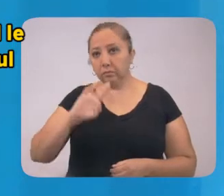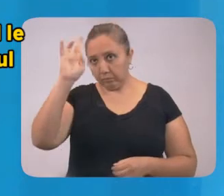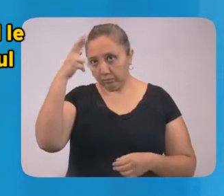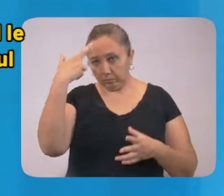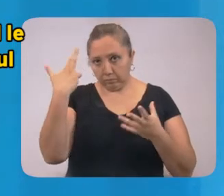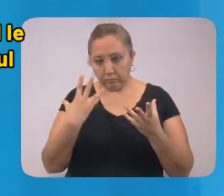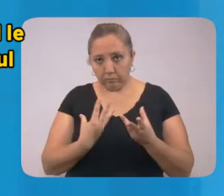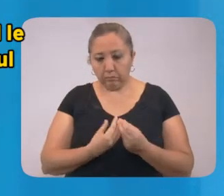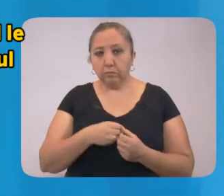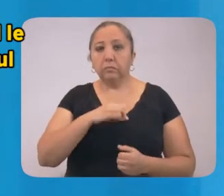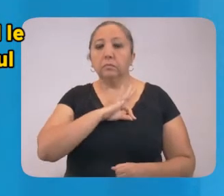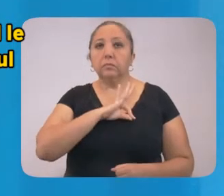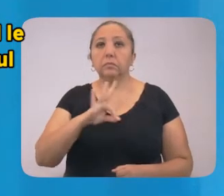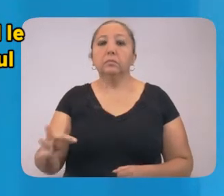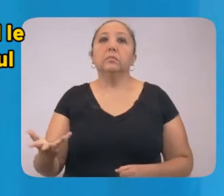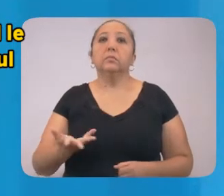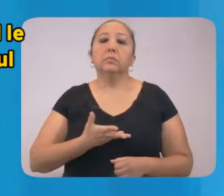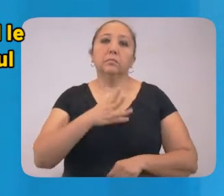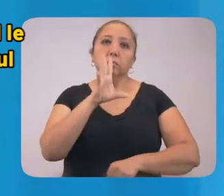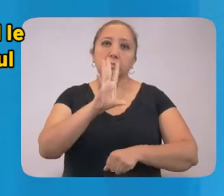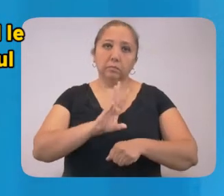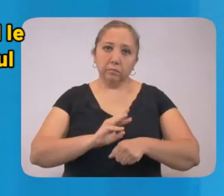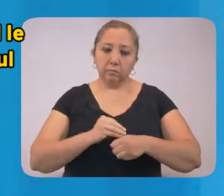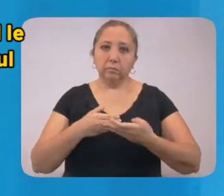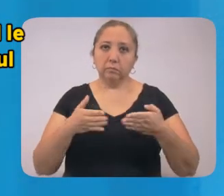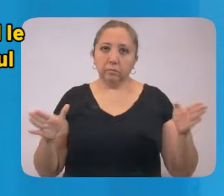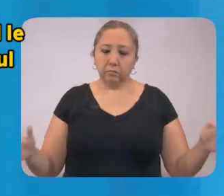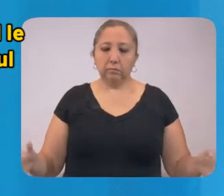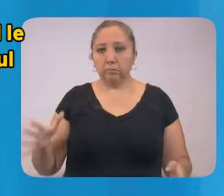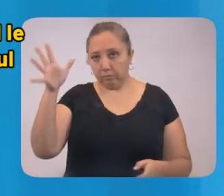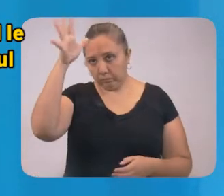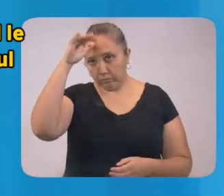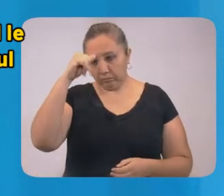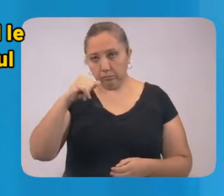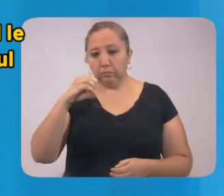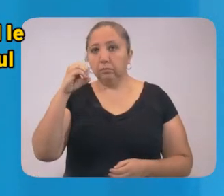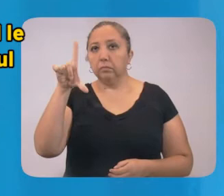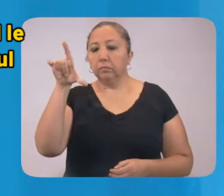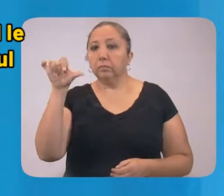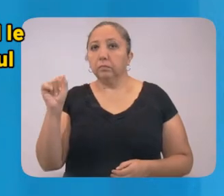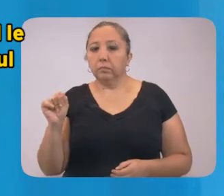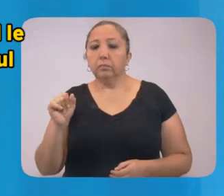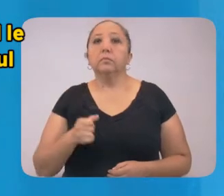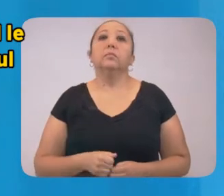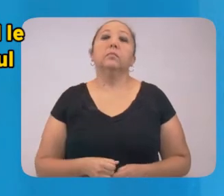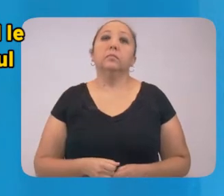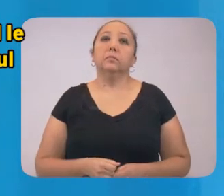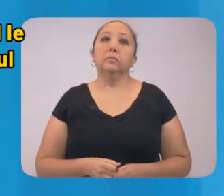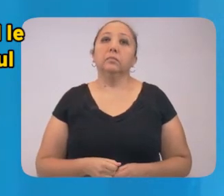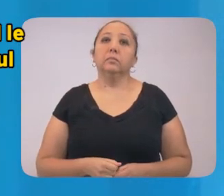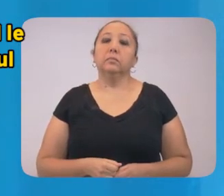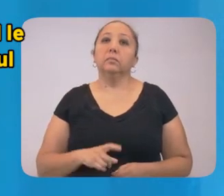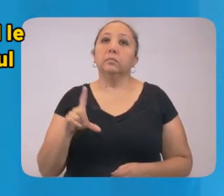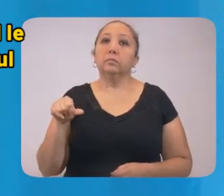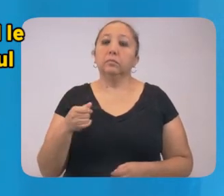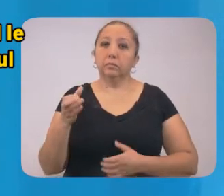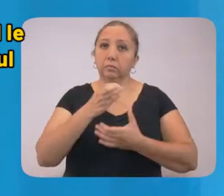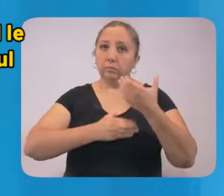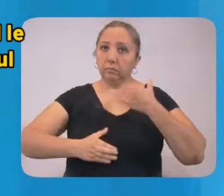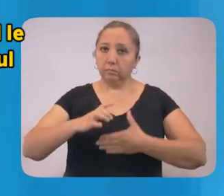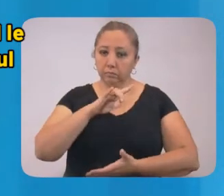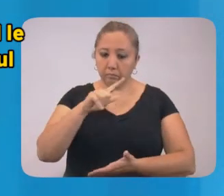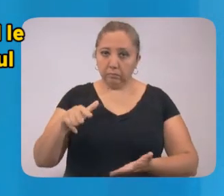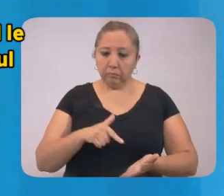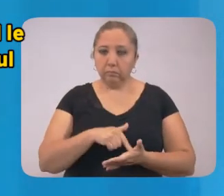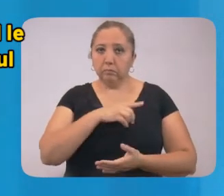recordamos que para poder contar con permiso de reapertura de acuerdo a la ola que les corresponda los comercios y establecimientos